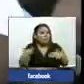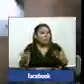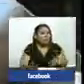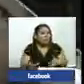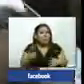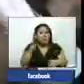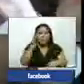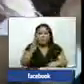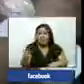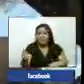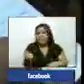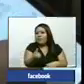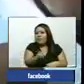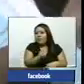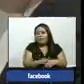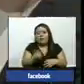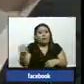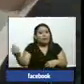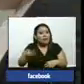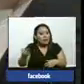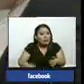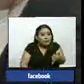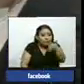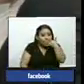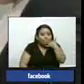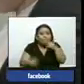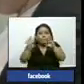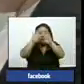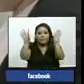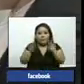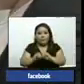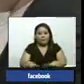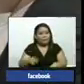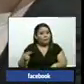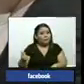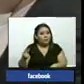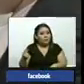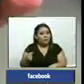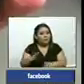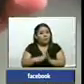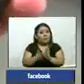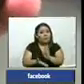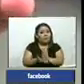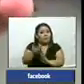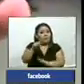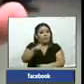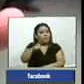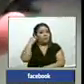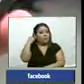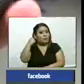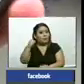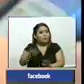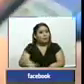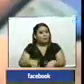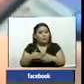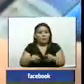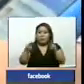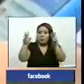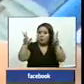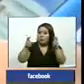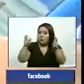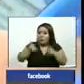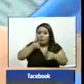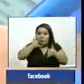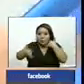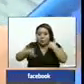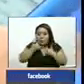que son sus mismos clientes los que demandan mayor data y velocidad, lo cual se traduce en un crecimiento importante para la penetración de estos